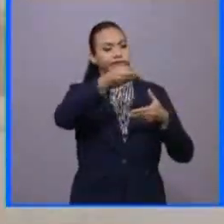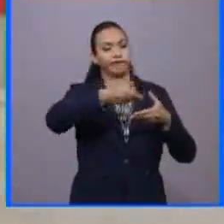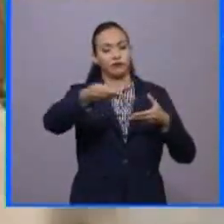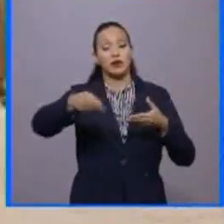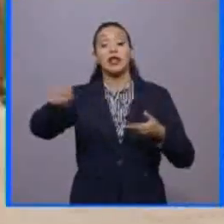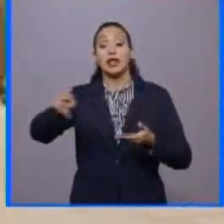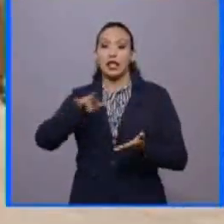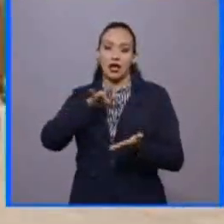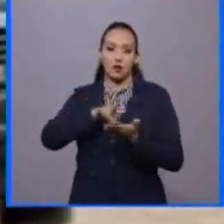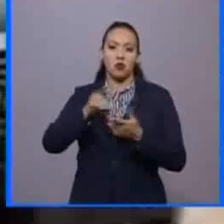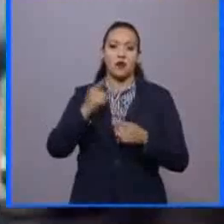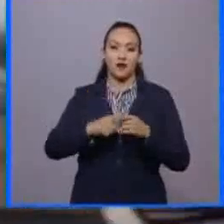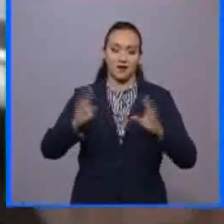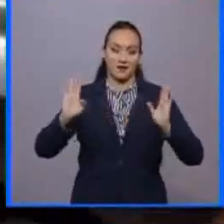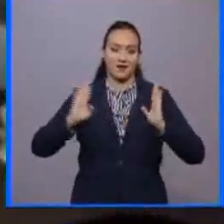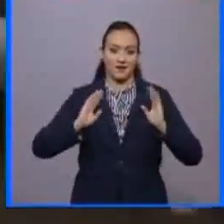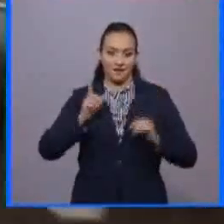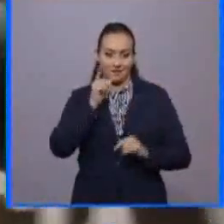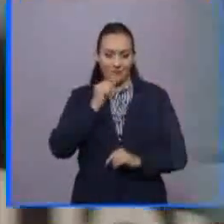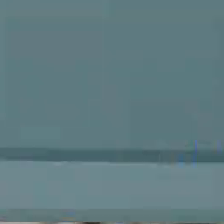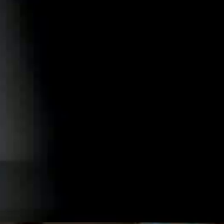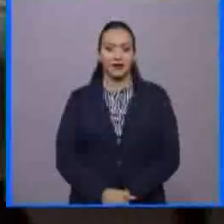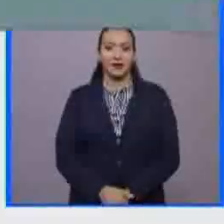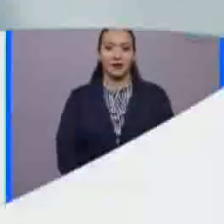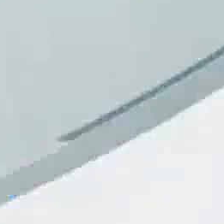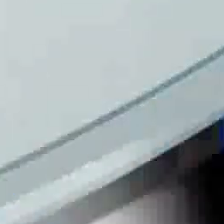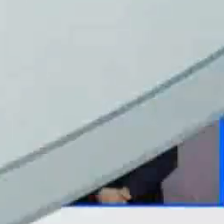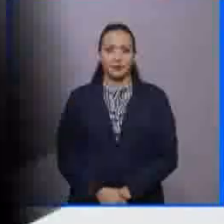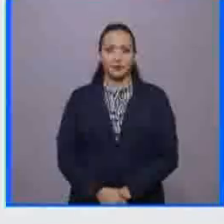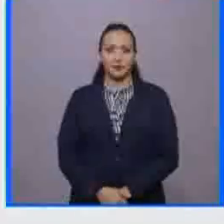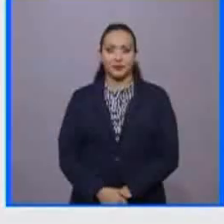el apoyo de las Fuerzas Armadas.